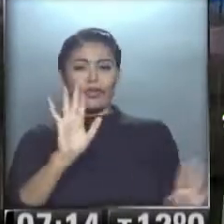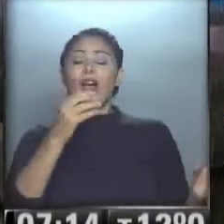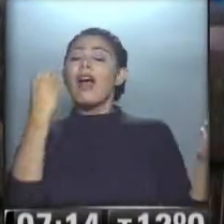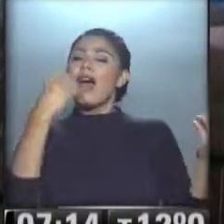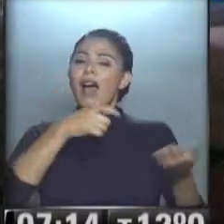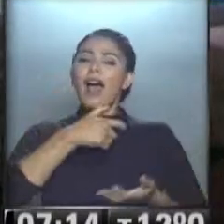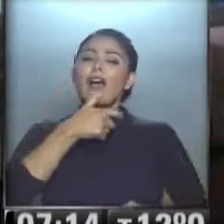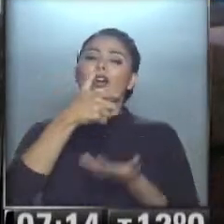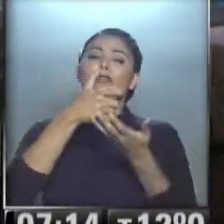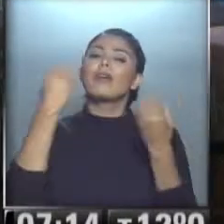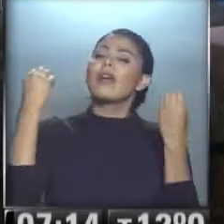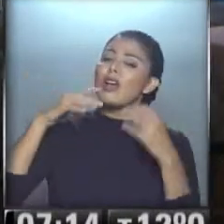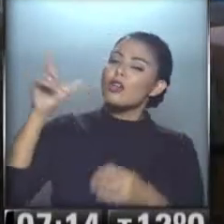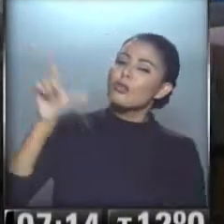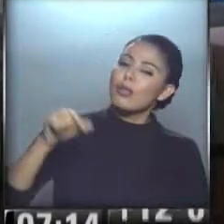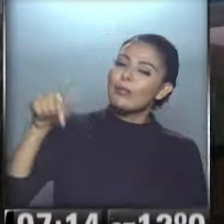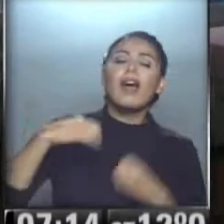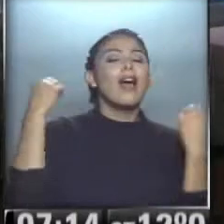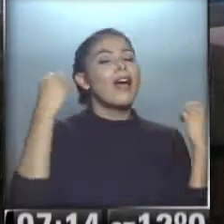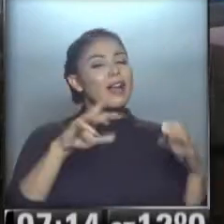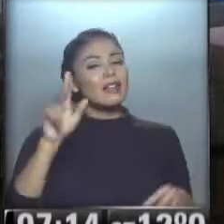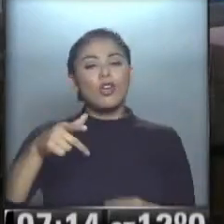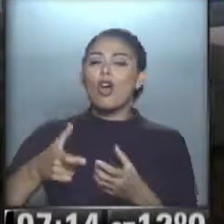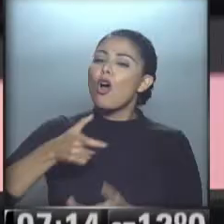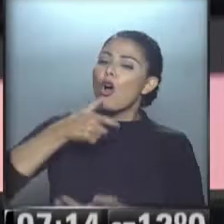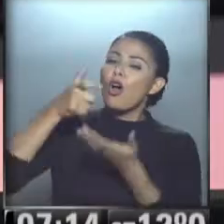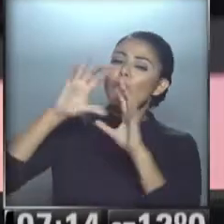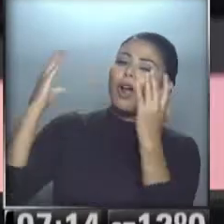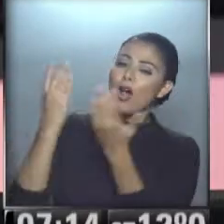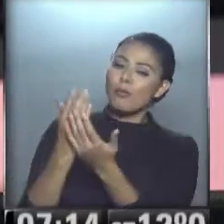la sí. La Sudamericana. Tiene razón. La Copa del Mundo.